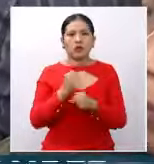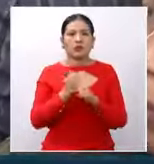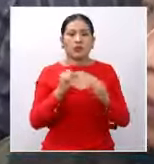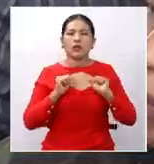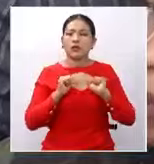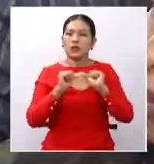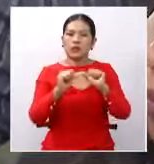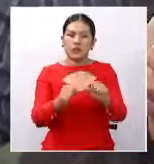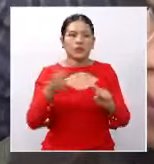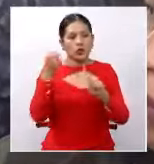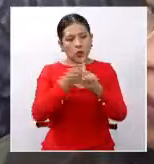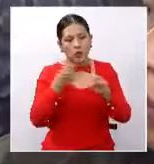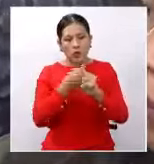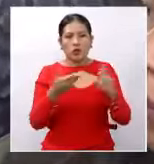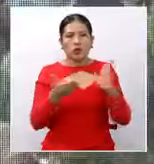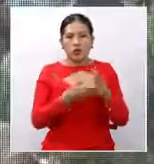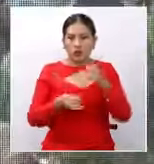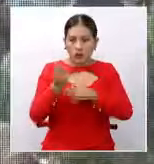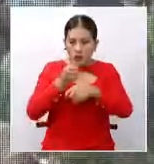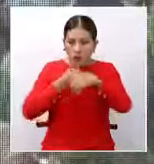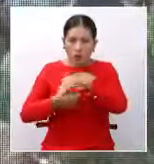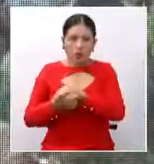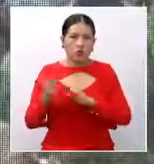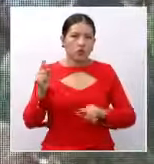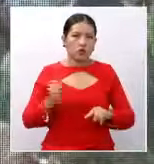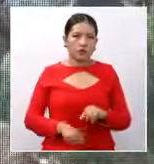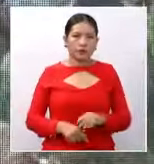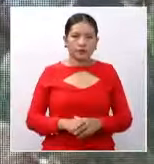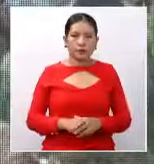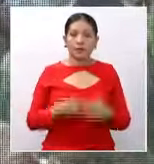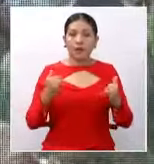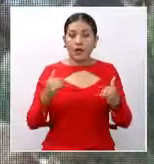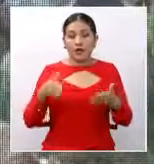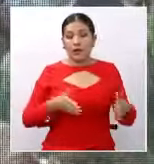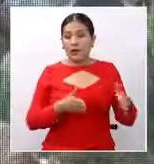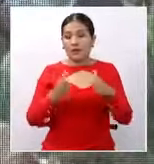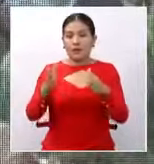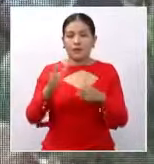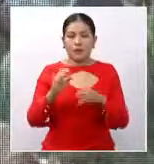lucha contra el contrabando. En la carretera que une el